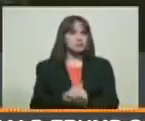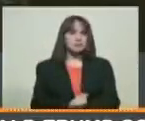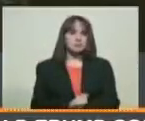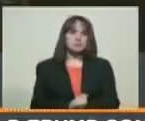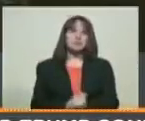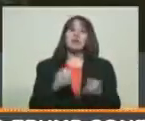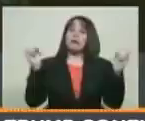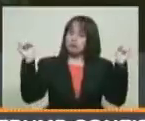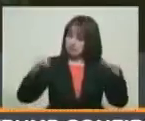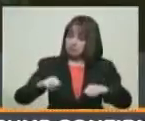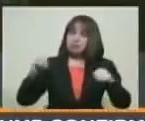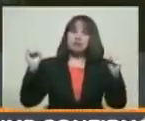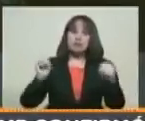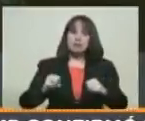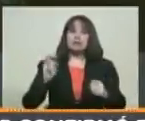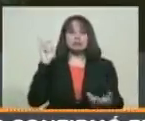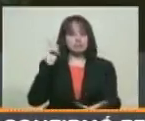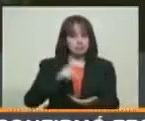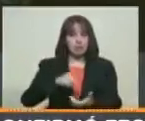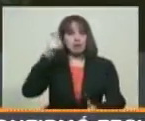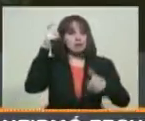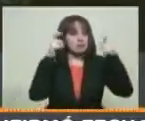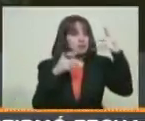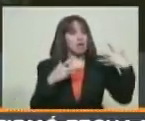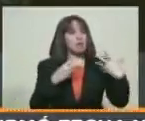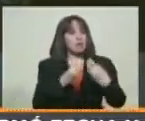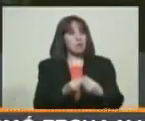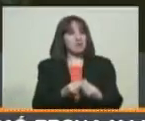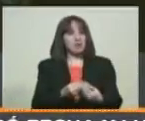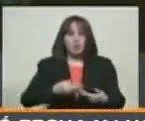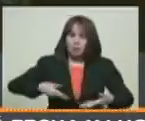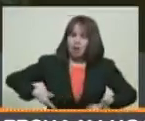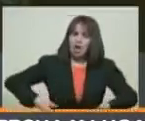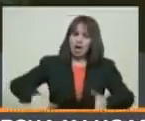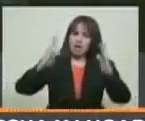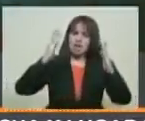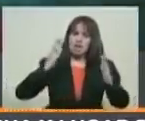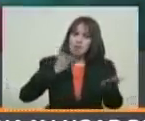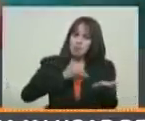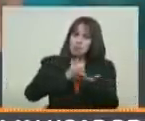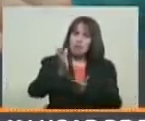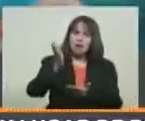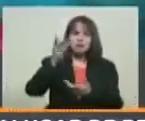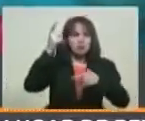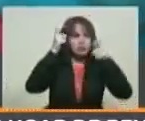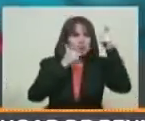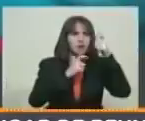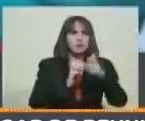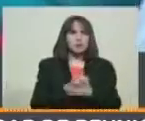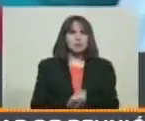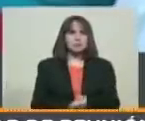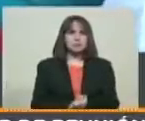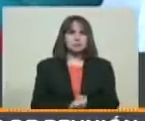Aquí estuvo Chávez. Por aquí pasó Chávez.